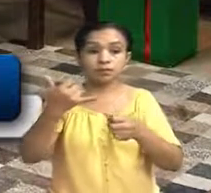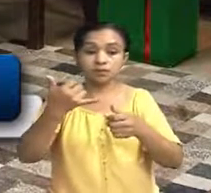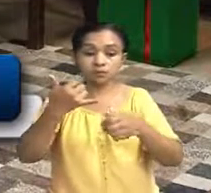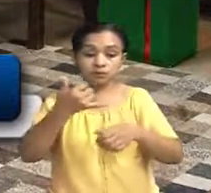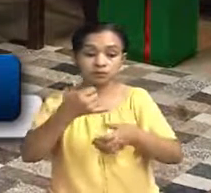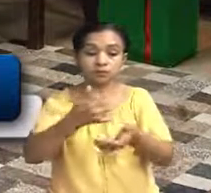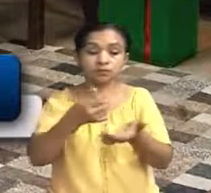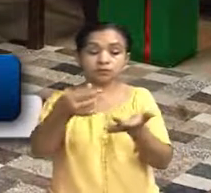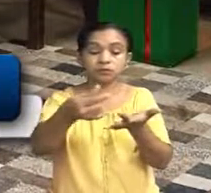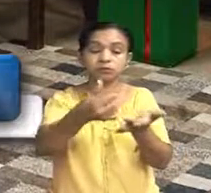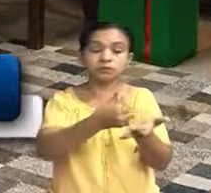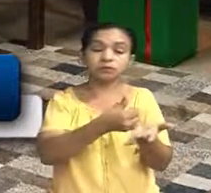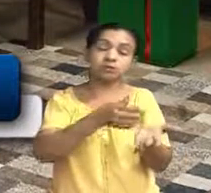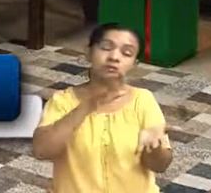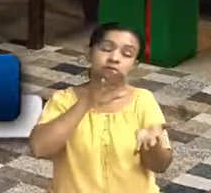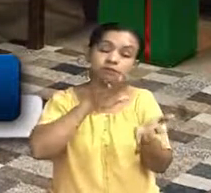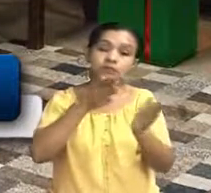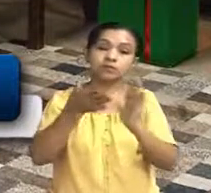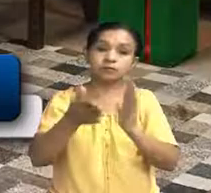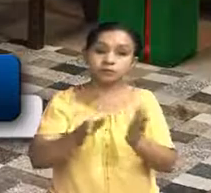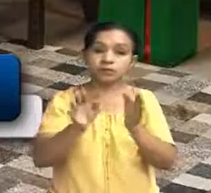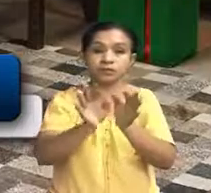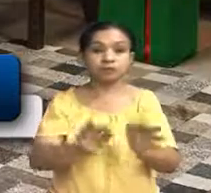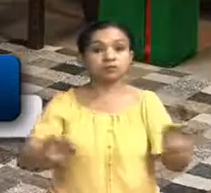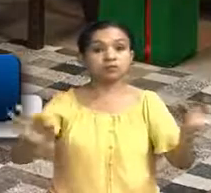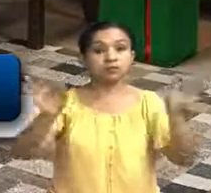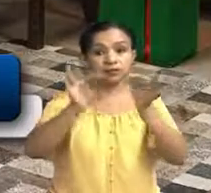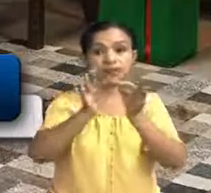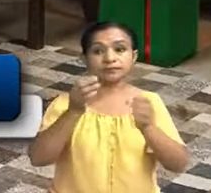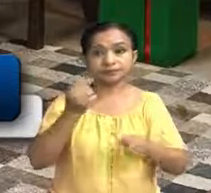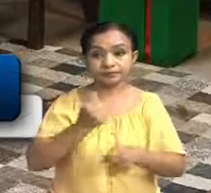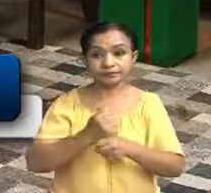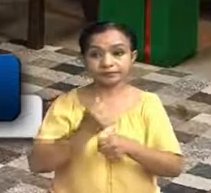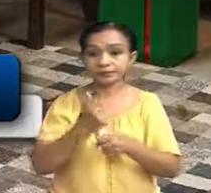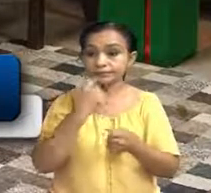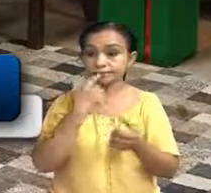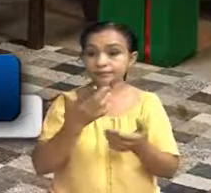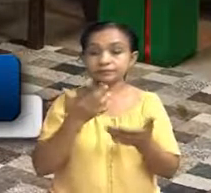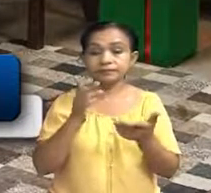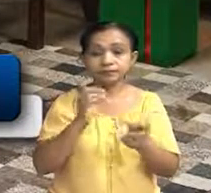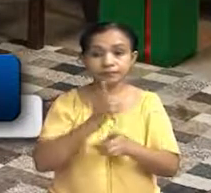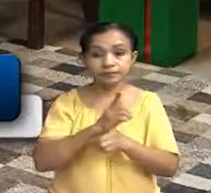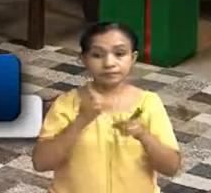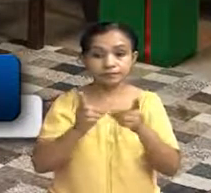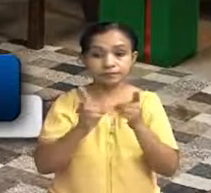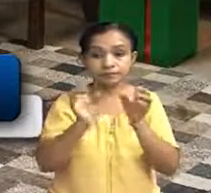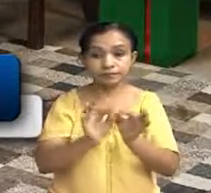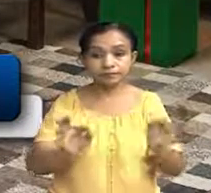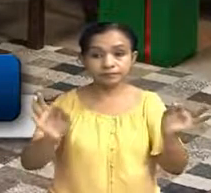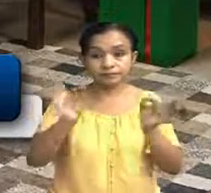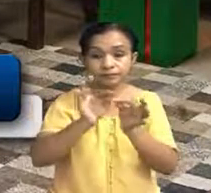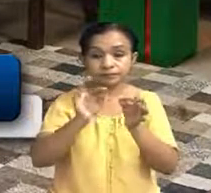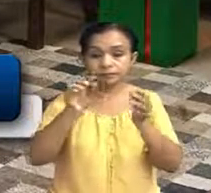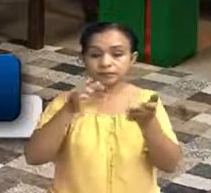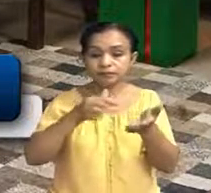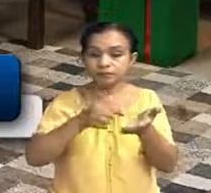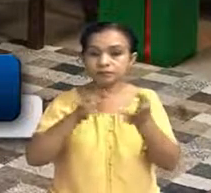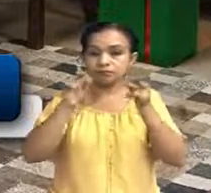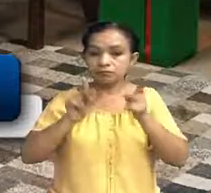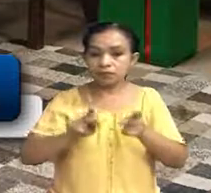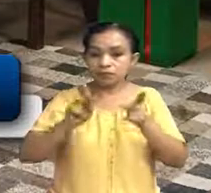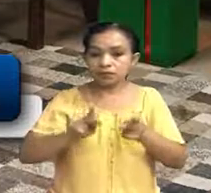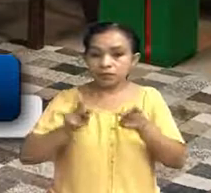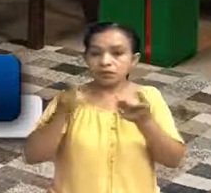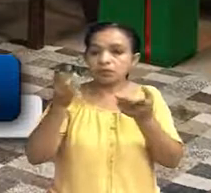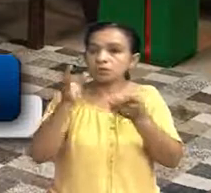aplicada. La anestesia juega un papel muy importante en eso. Así es, por eso tiene que ser muy importante la dosificación que se le va a aplicar